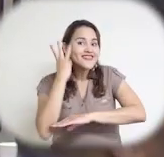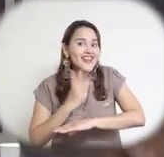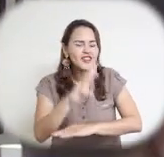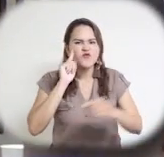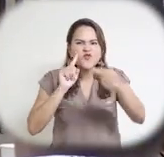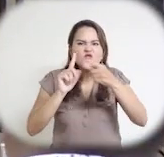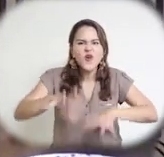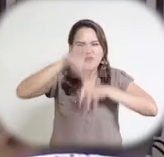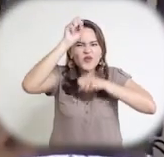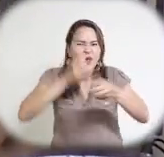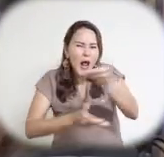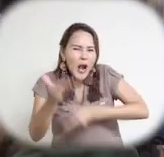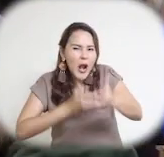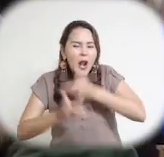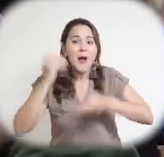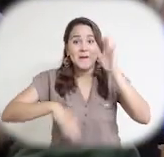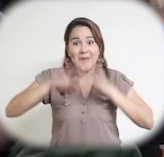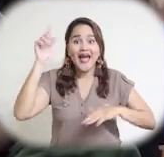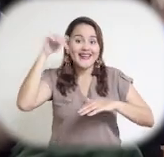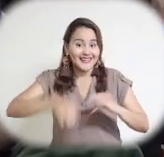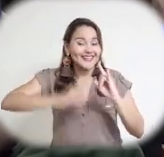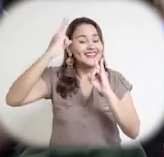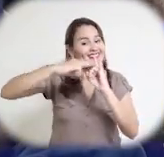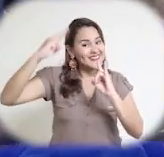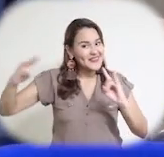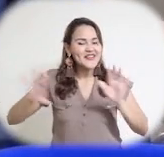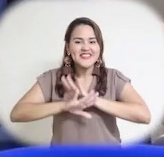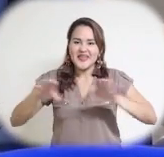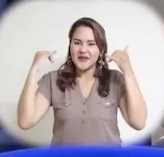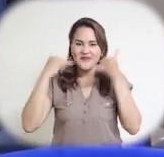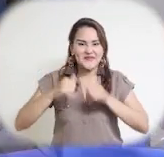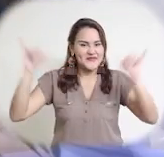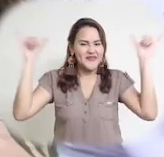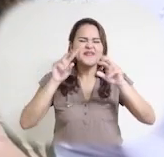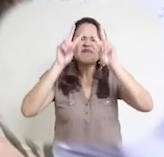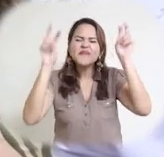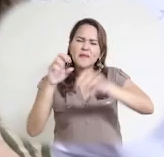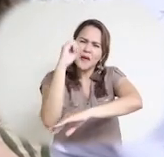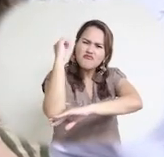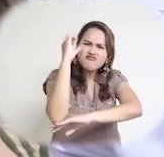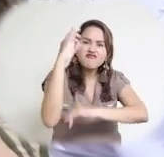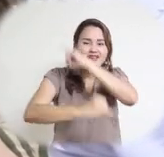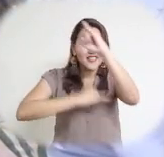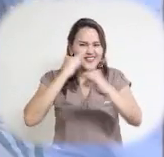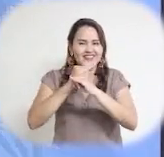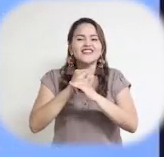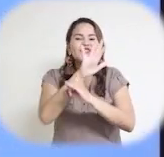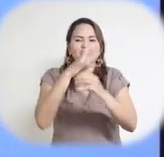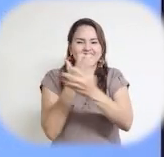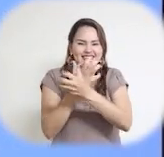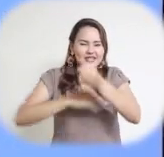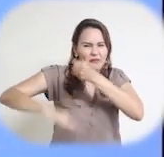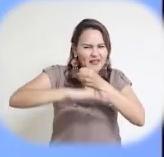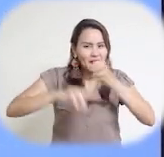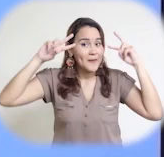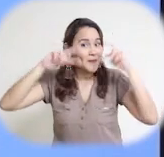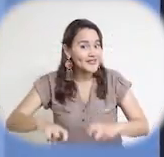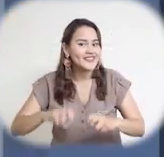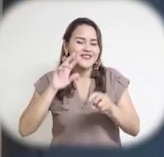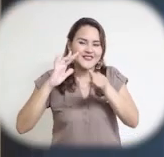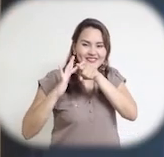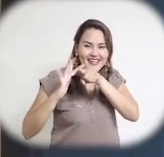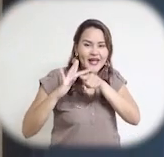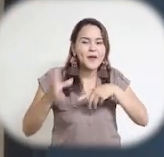Luego de 3 días de aprendizaje y retroalimentación continua, la Universidad del Magdalena clausuró el primer simposio internacional en ciencias